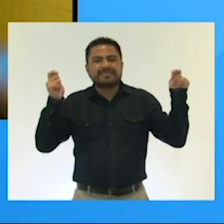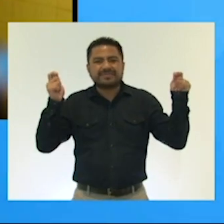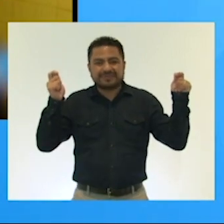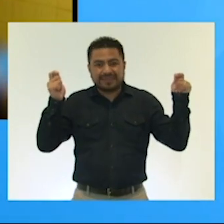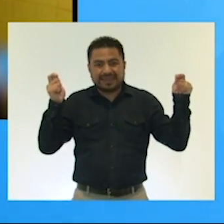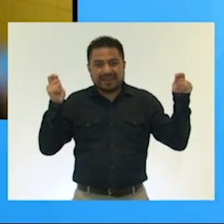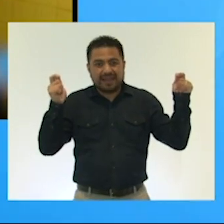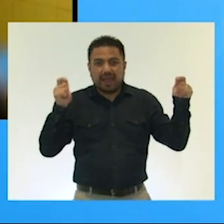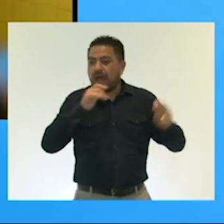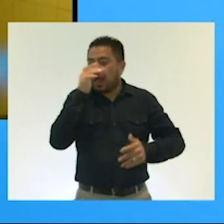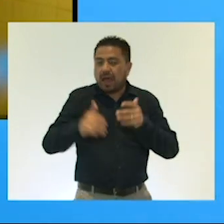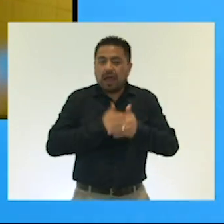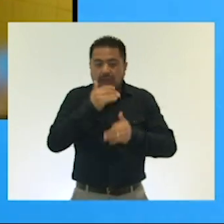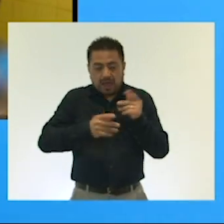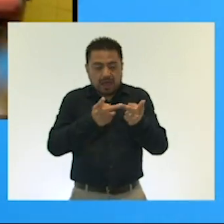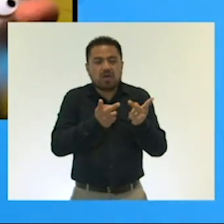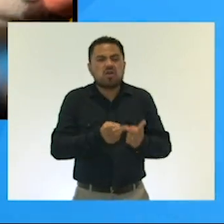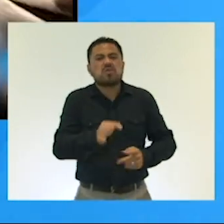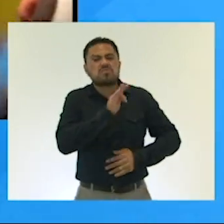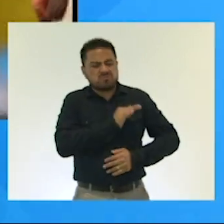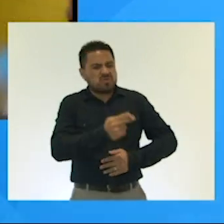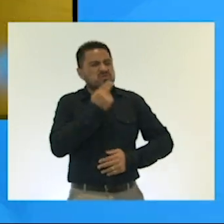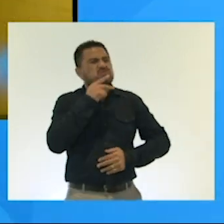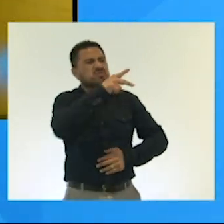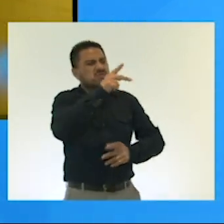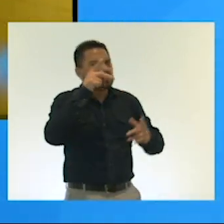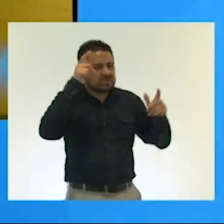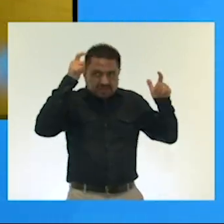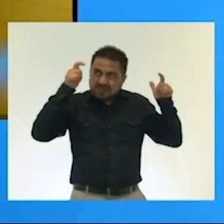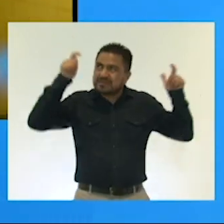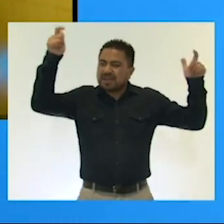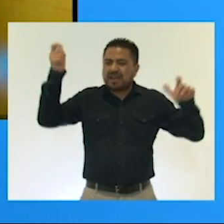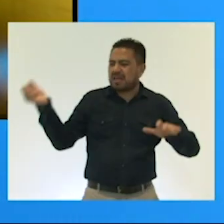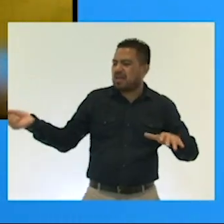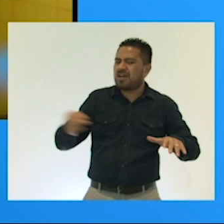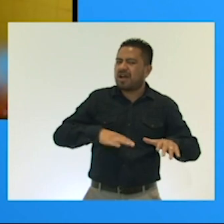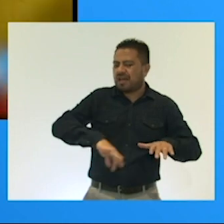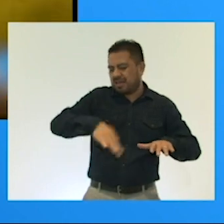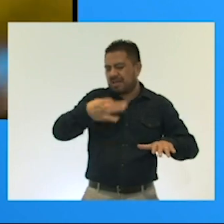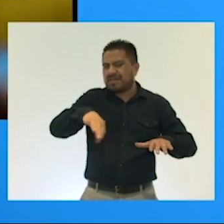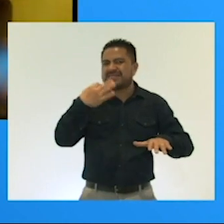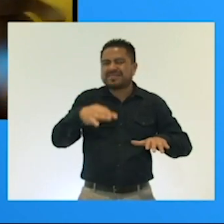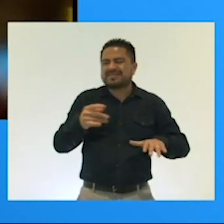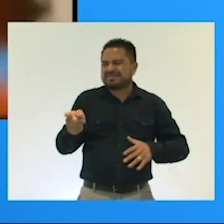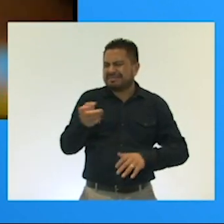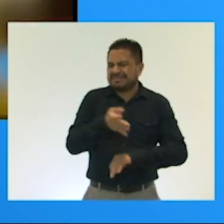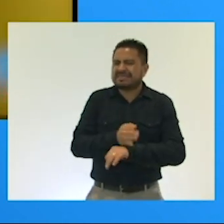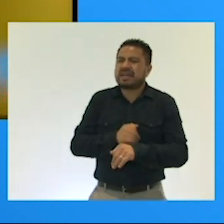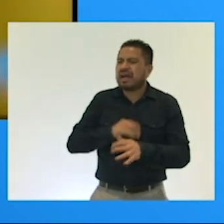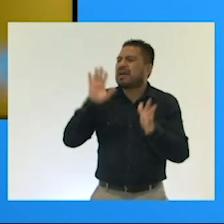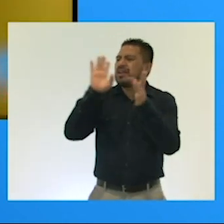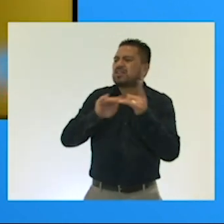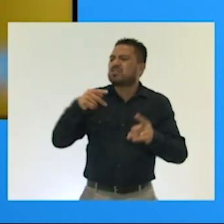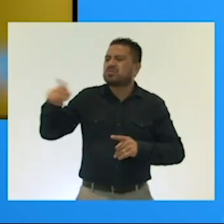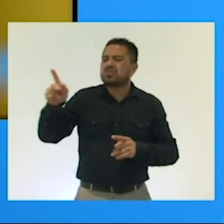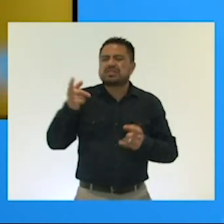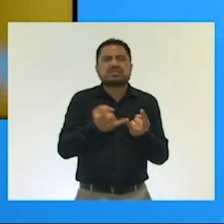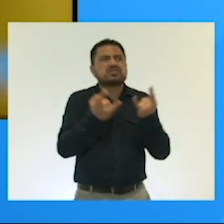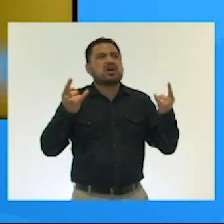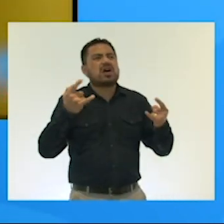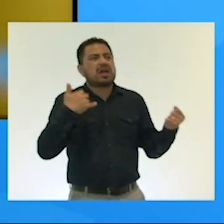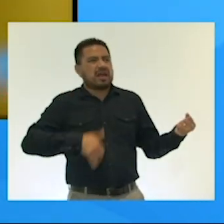Si se acaban los platos, podemos usar tu sombrerote para poner la botana. Muy chistoso, Staff. Espera que les cuente a todos tu historia de la